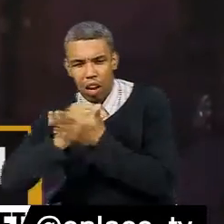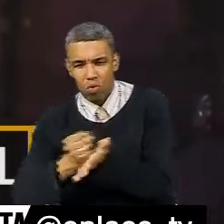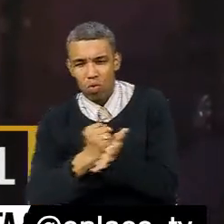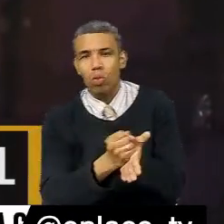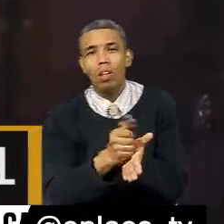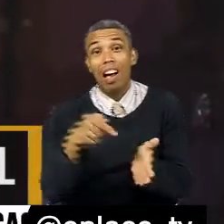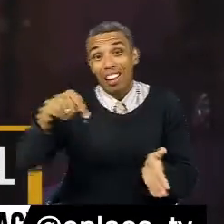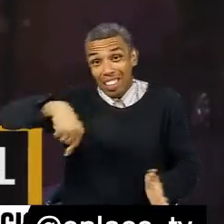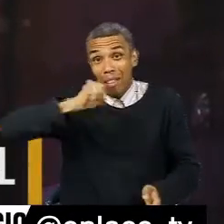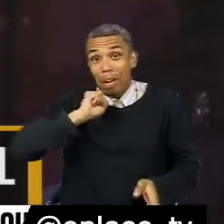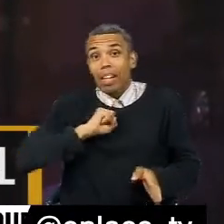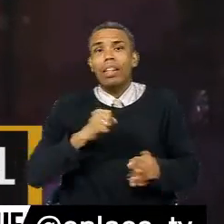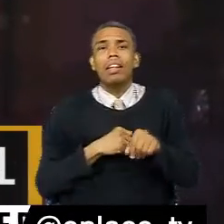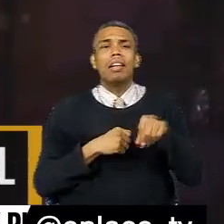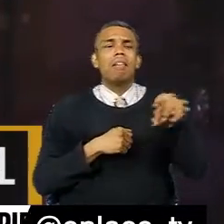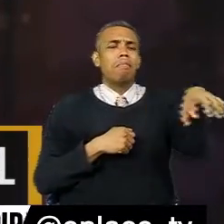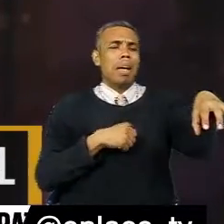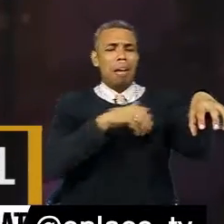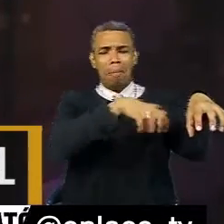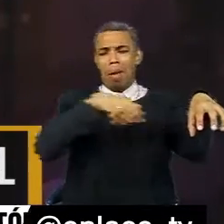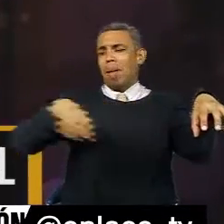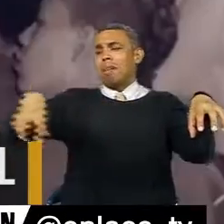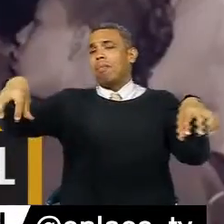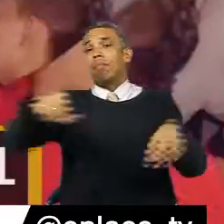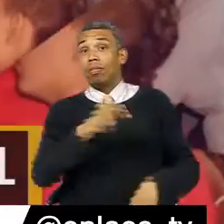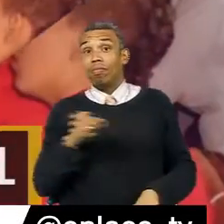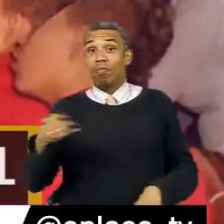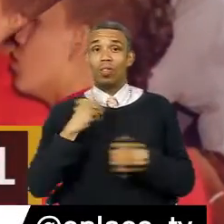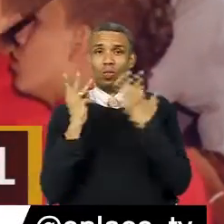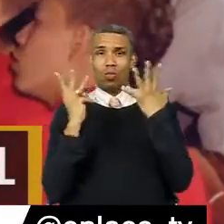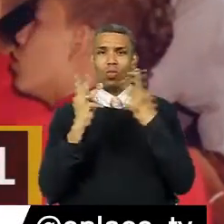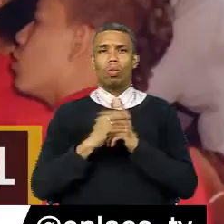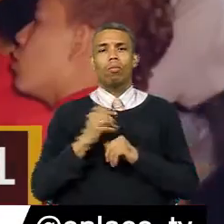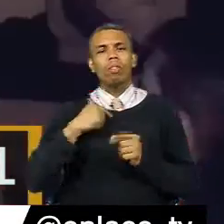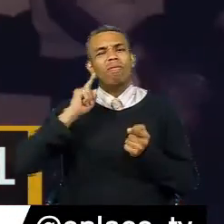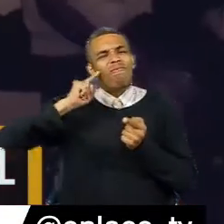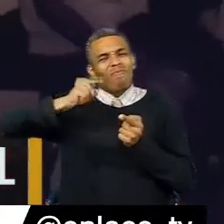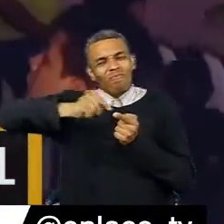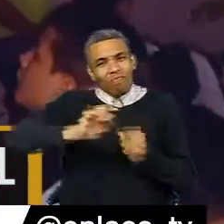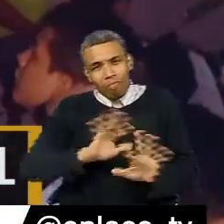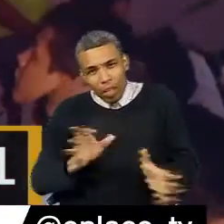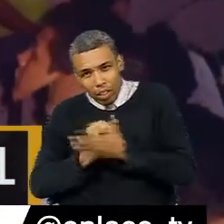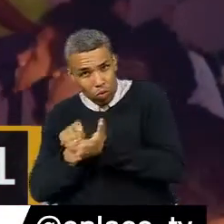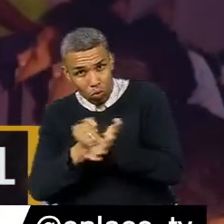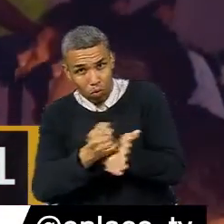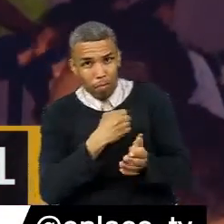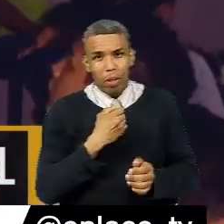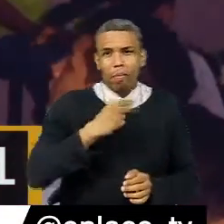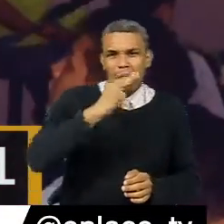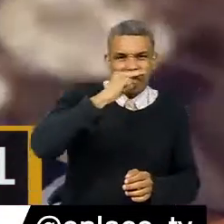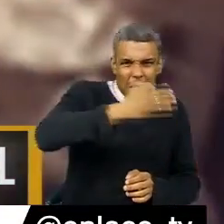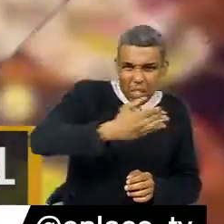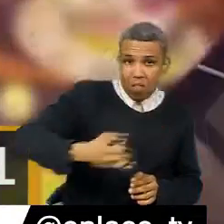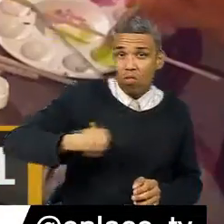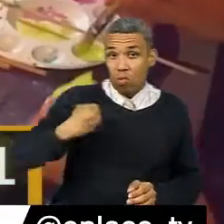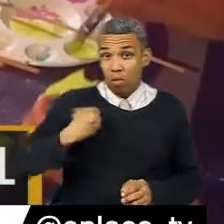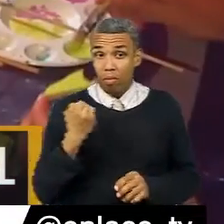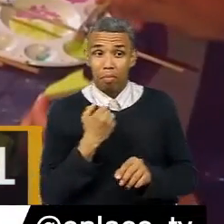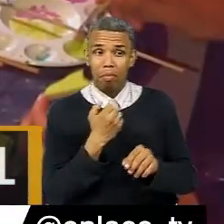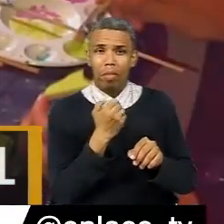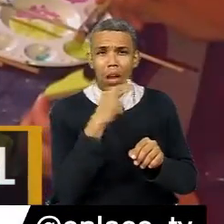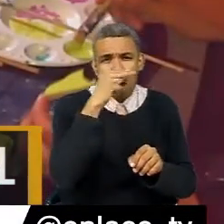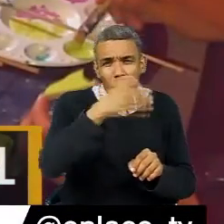tenido, nos hemos especializado en la atención de niños, niñas y adolescentes en el sistema de responsabilidad penal y en población